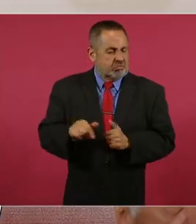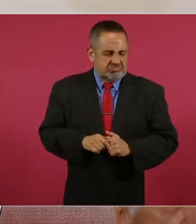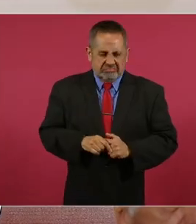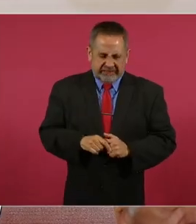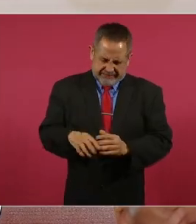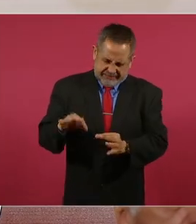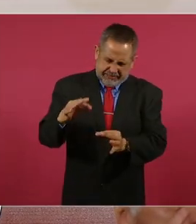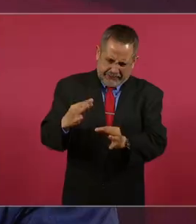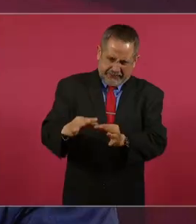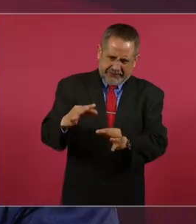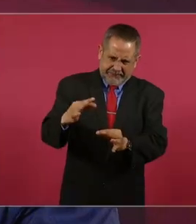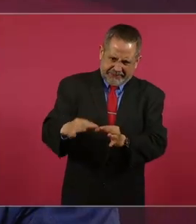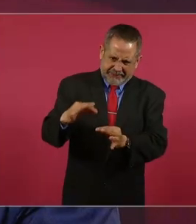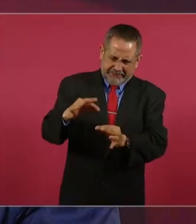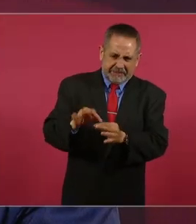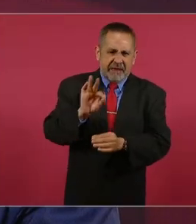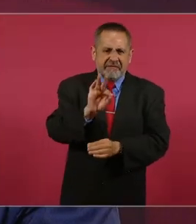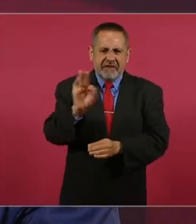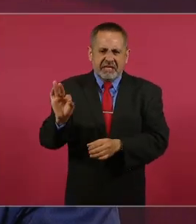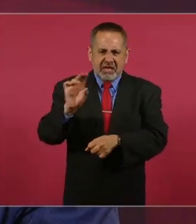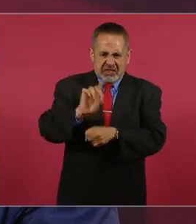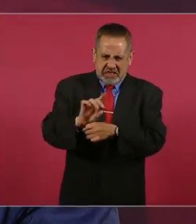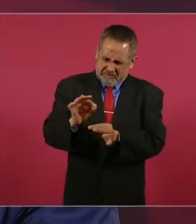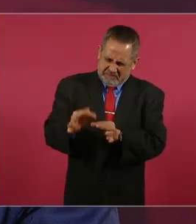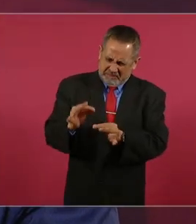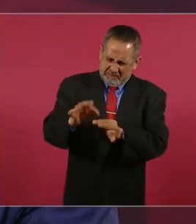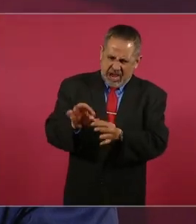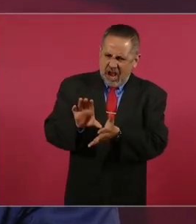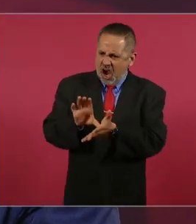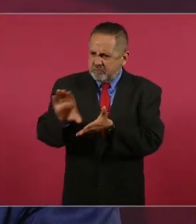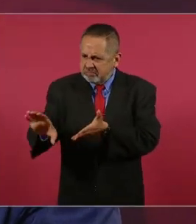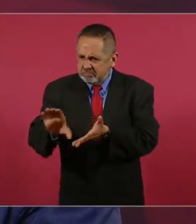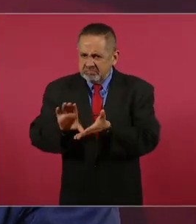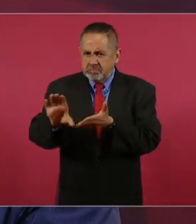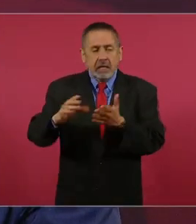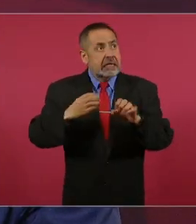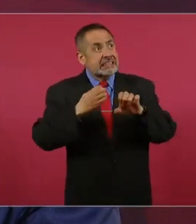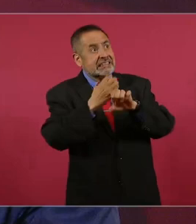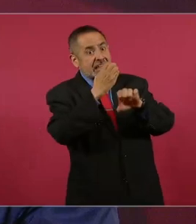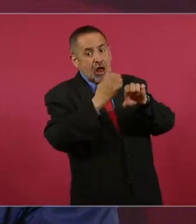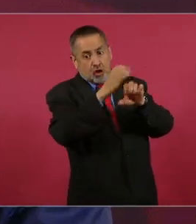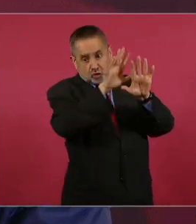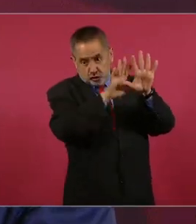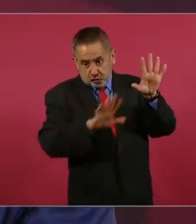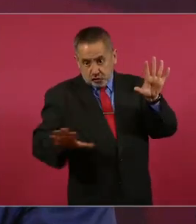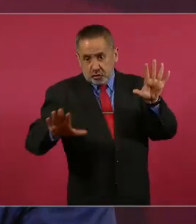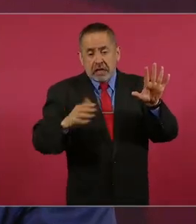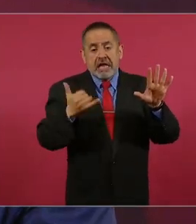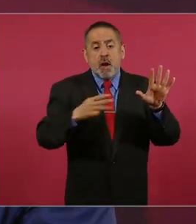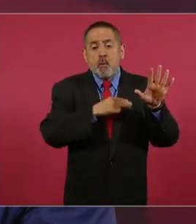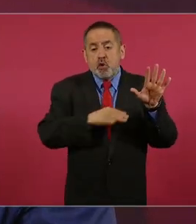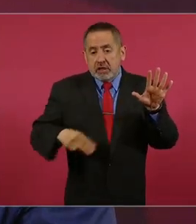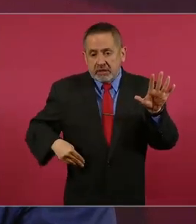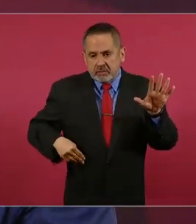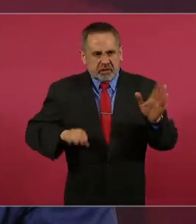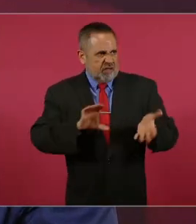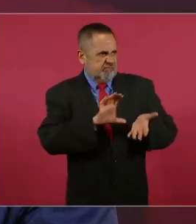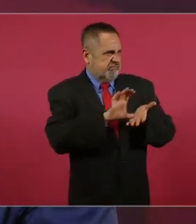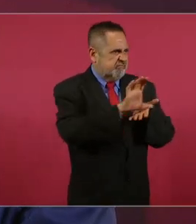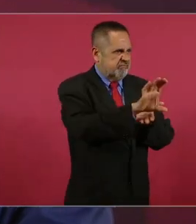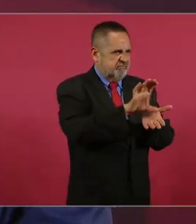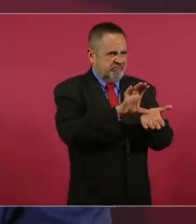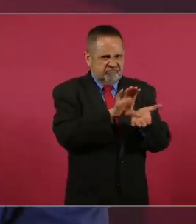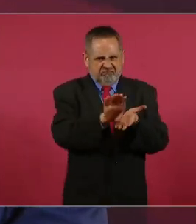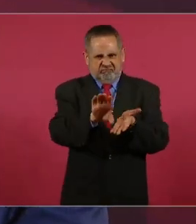puntualmente sus participaciones a los gobiernos locales y municipales, nunca. O